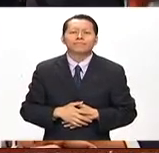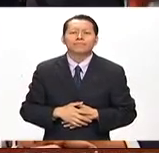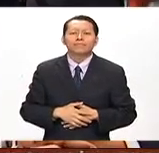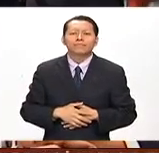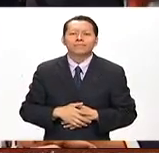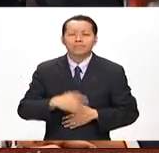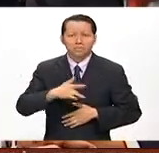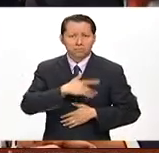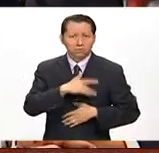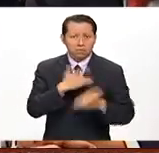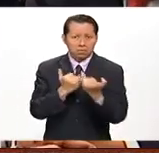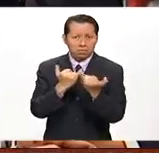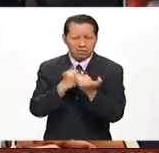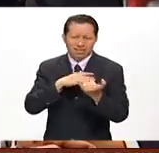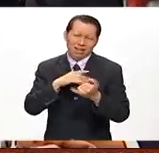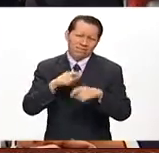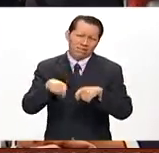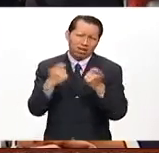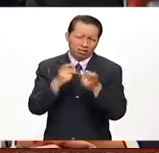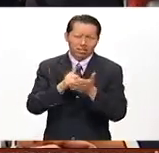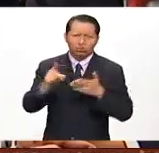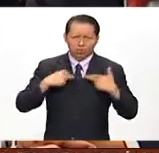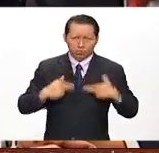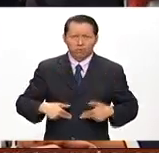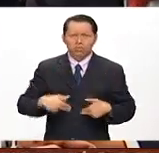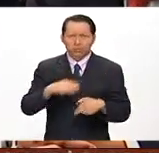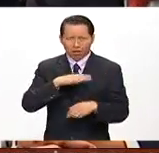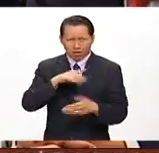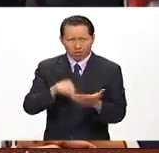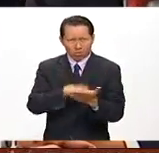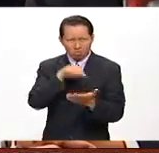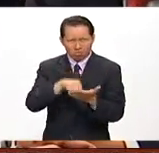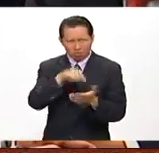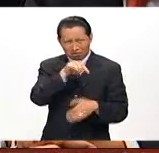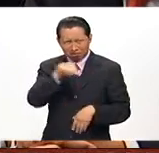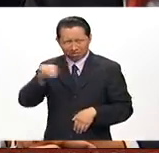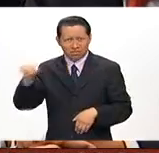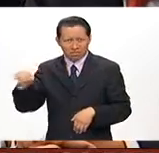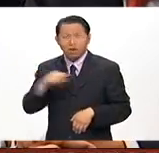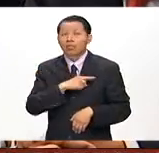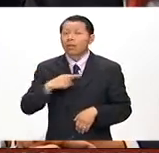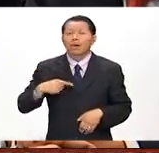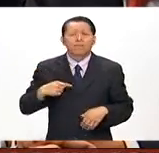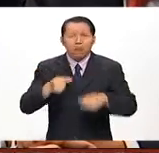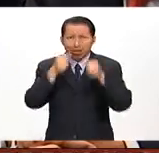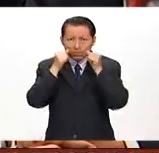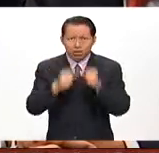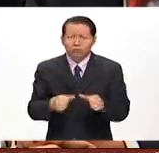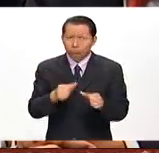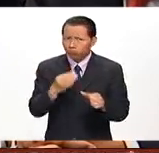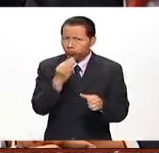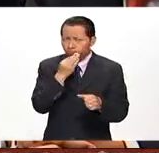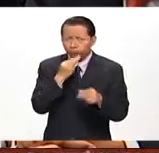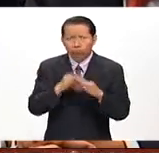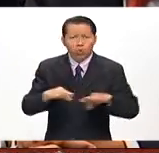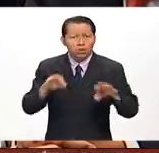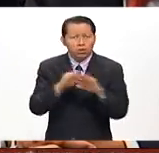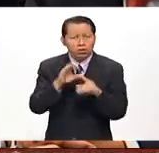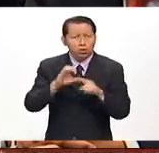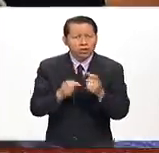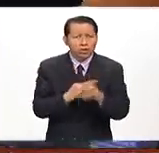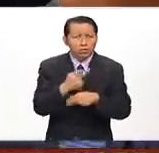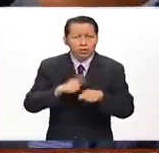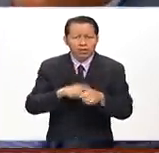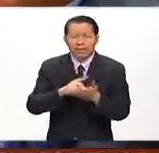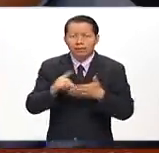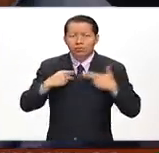Consideramos que las violaciones de derechos humanos en esos estados son de tal magnitud que merecen que sean atendidas de inmediato por la Comisión Nacional de Derechos